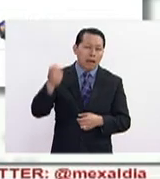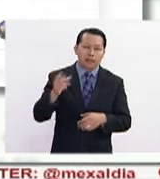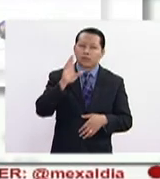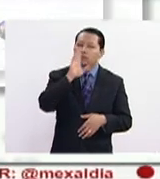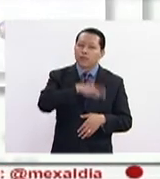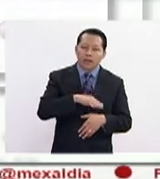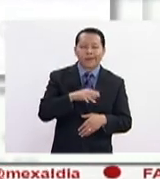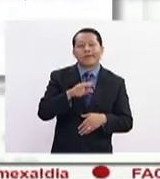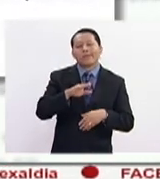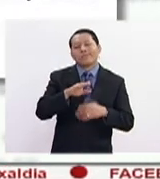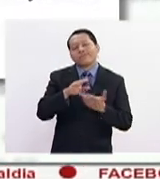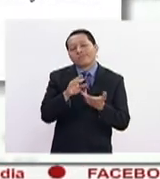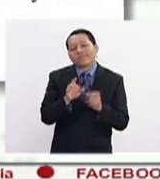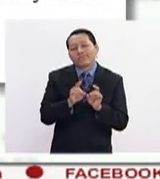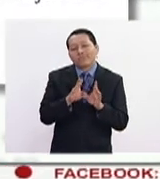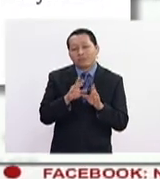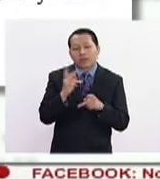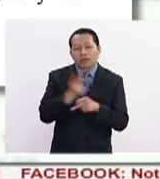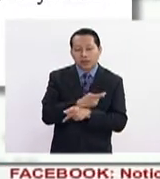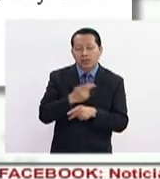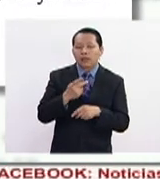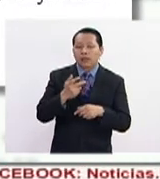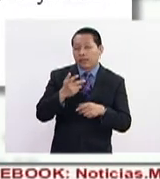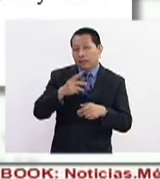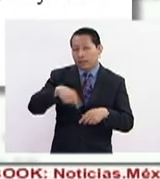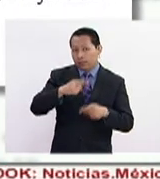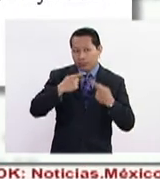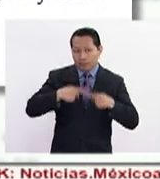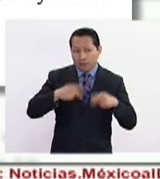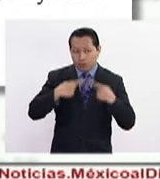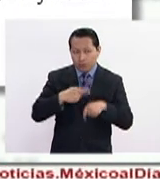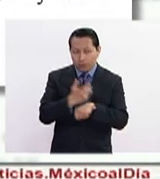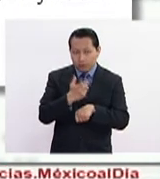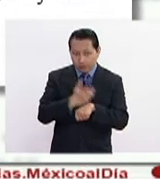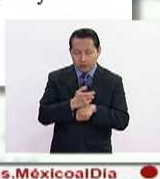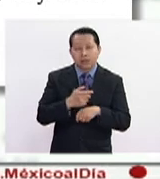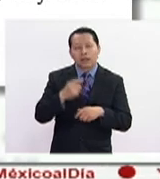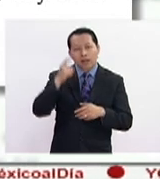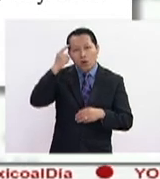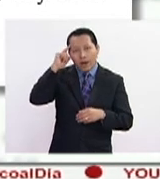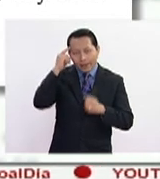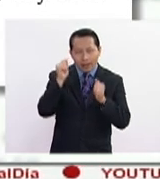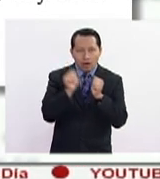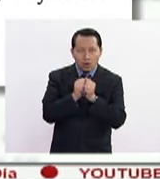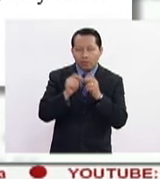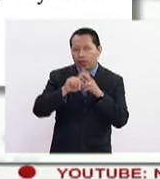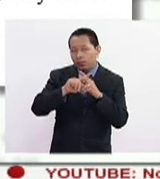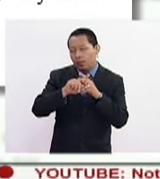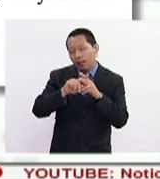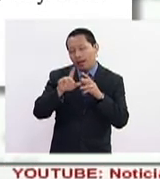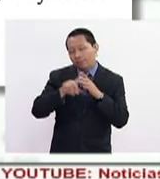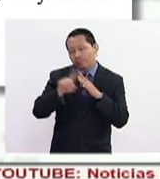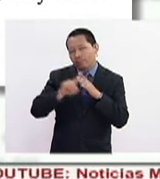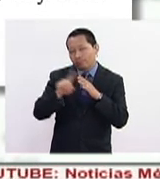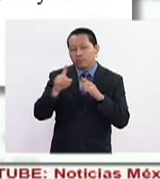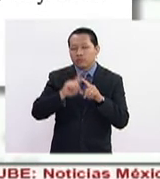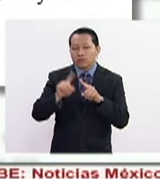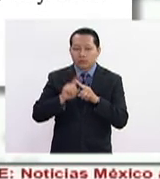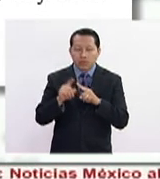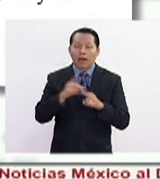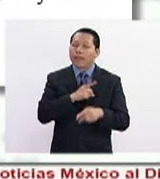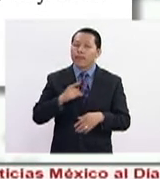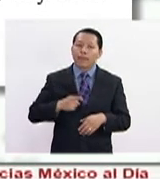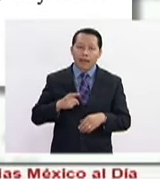es de extrañar que la gente de Estados Unidos esté enojada con la inmigración, y también reiteró que se